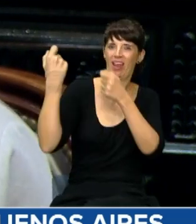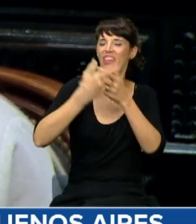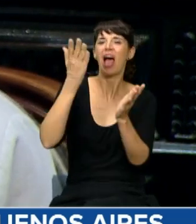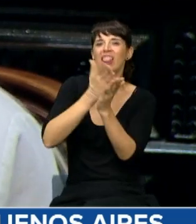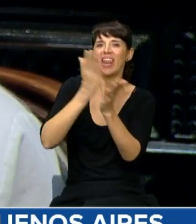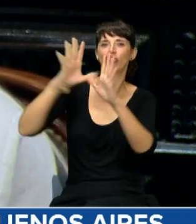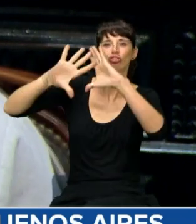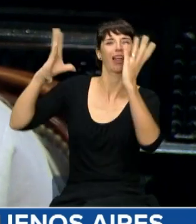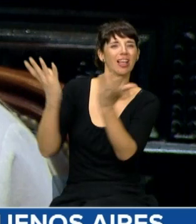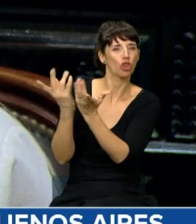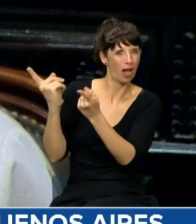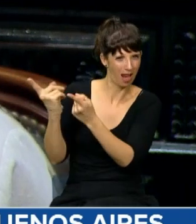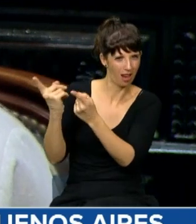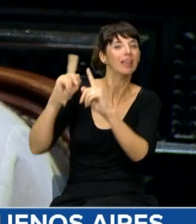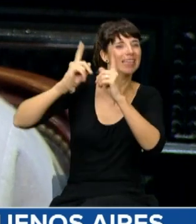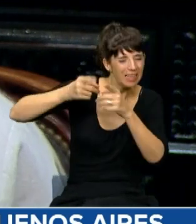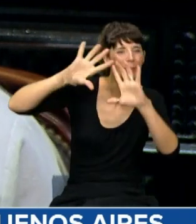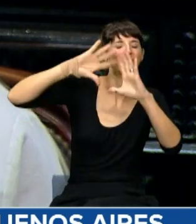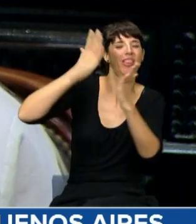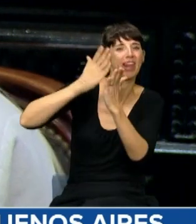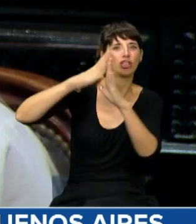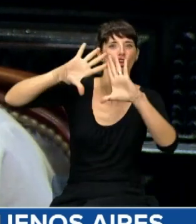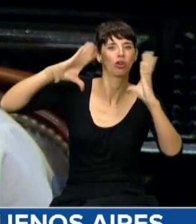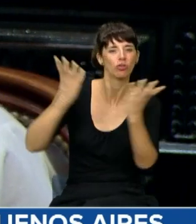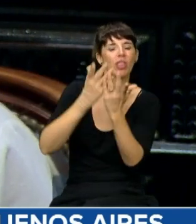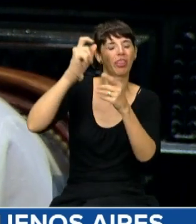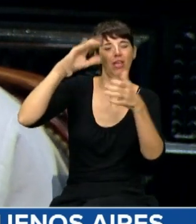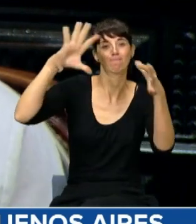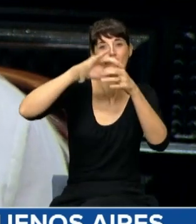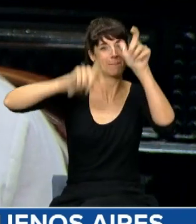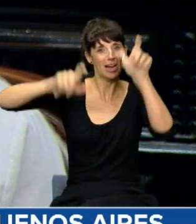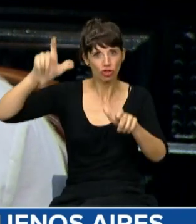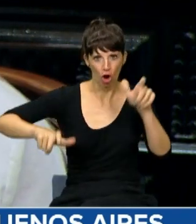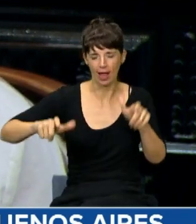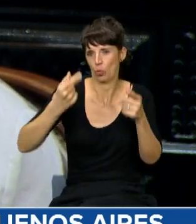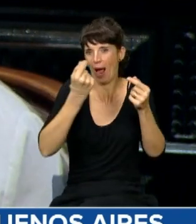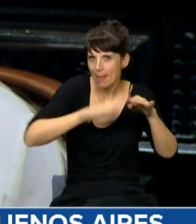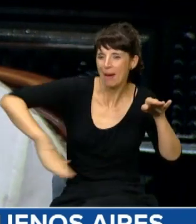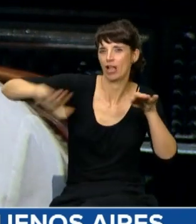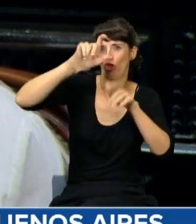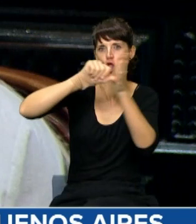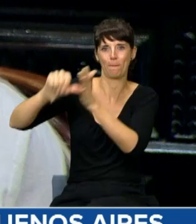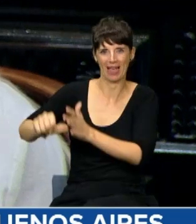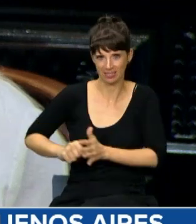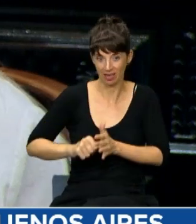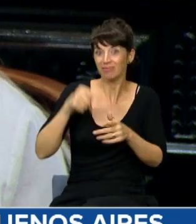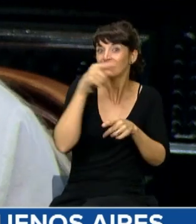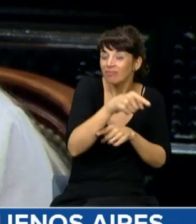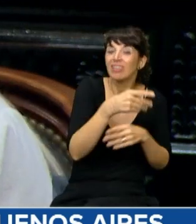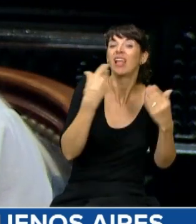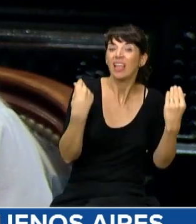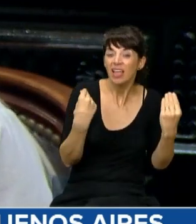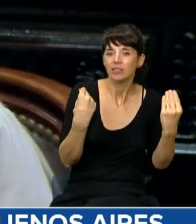el derecho internacional humanitario a todos los países. Y lo que se ha hecho ha sido violentar